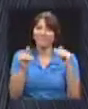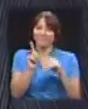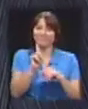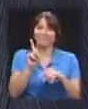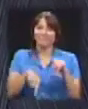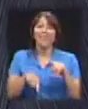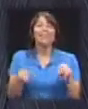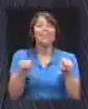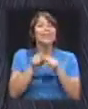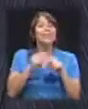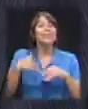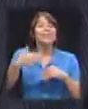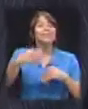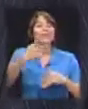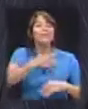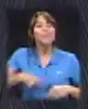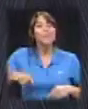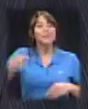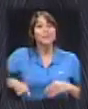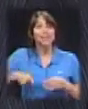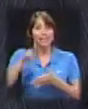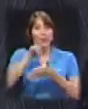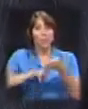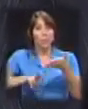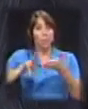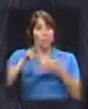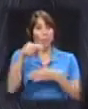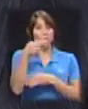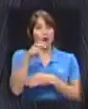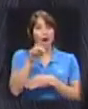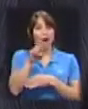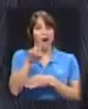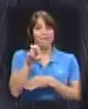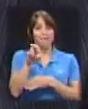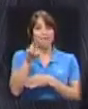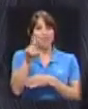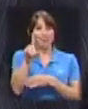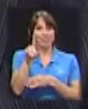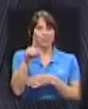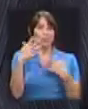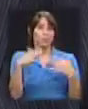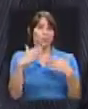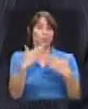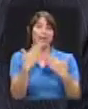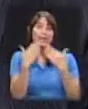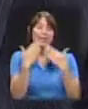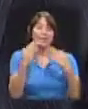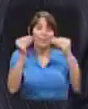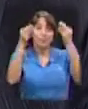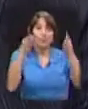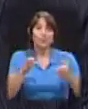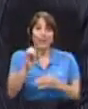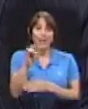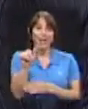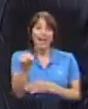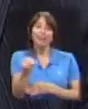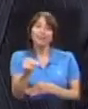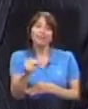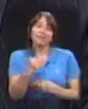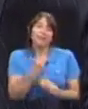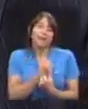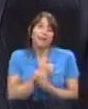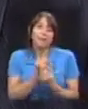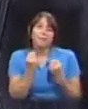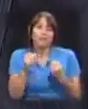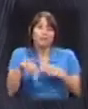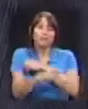Harvard. Entonces, gracias al profesor Klein, que quería mucho este país, Establecimos una relación muy especial con una